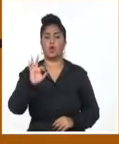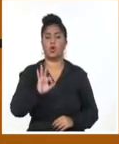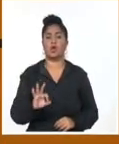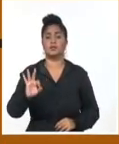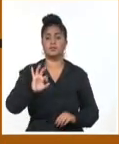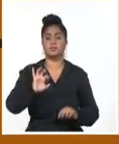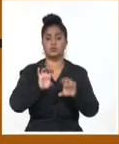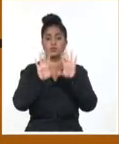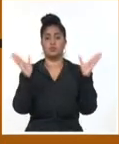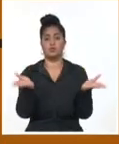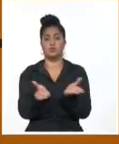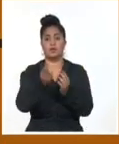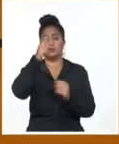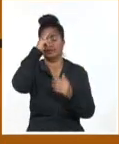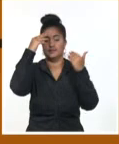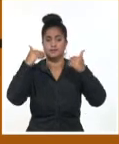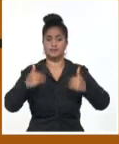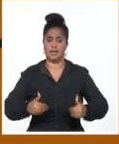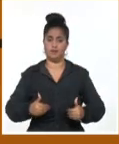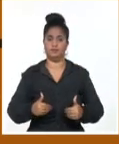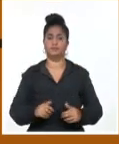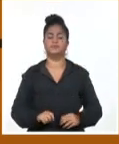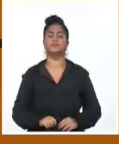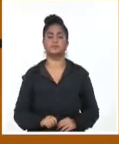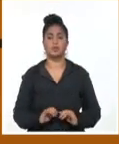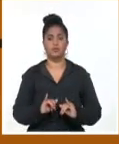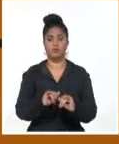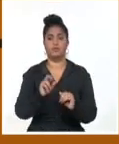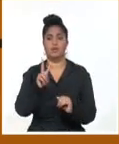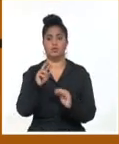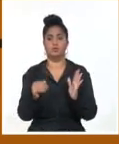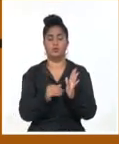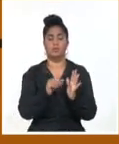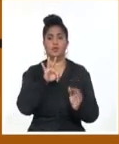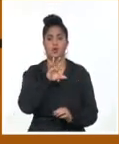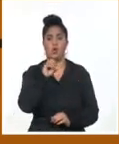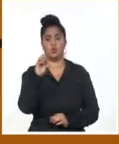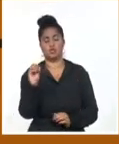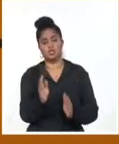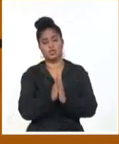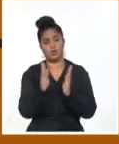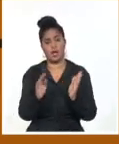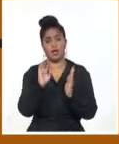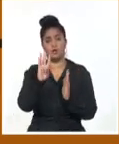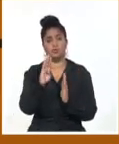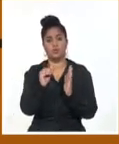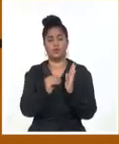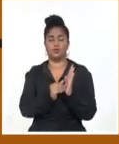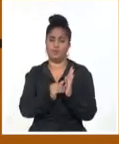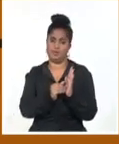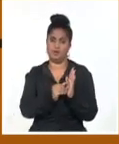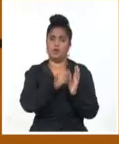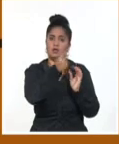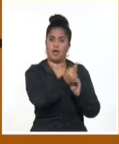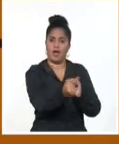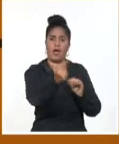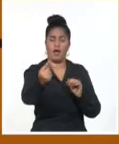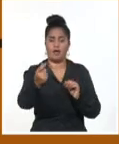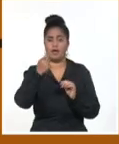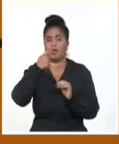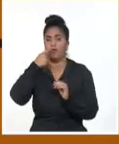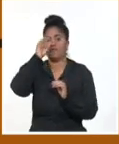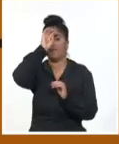de la Salud para brindar óptimos servicios, que es de 2.800 a 4.000 habitantes por farmacia. Si